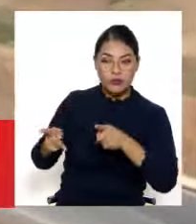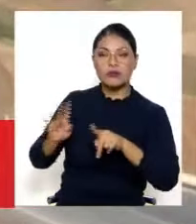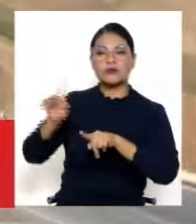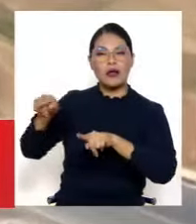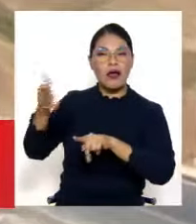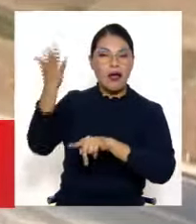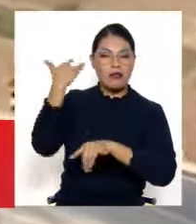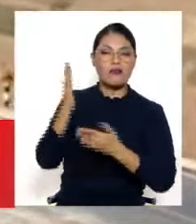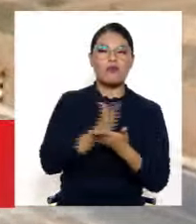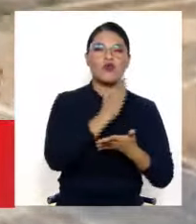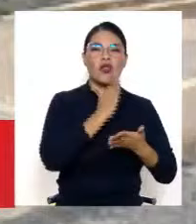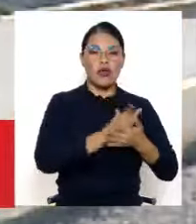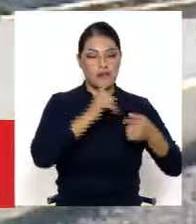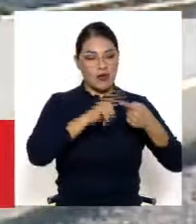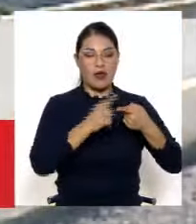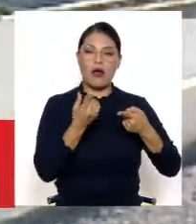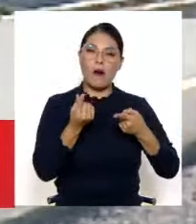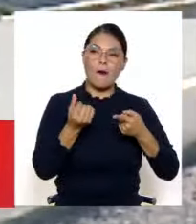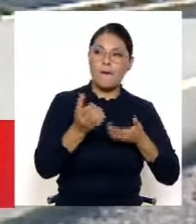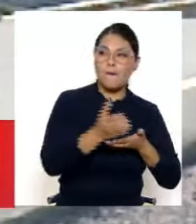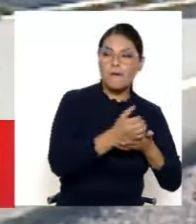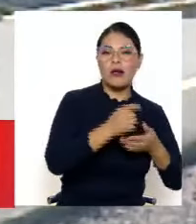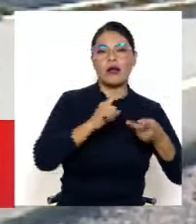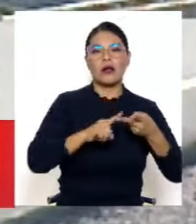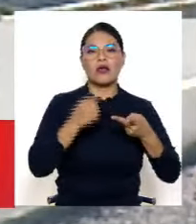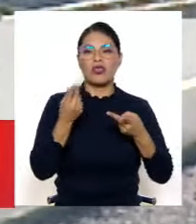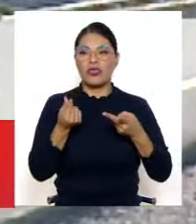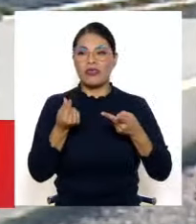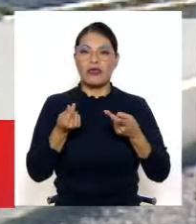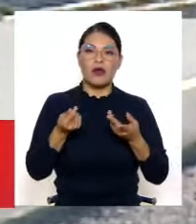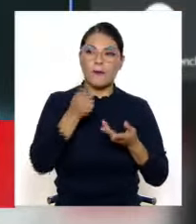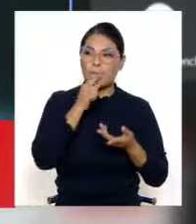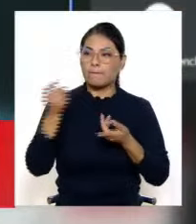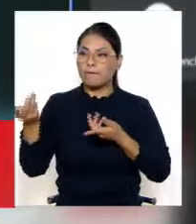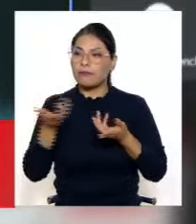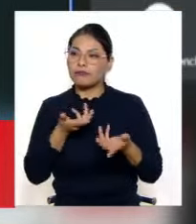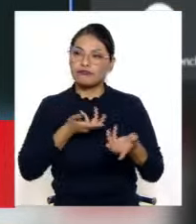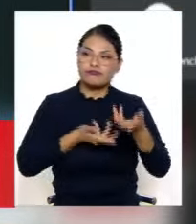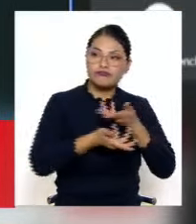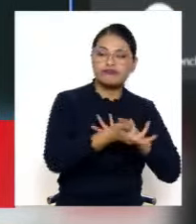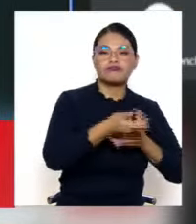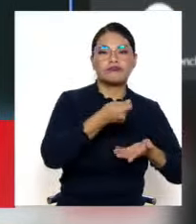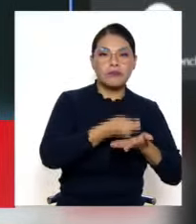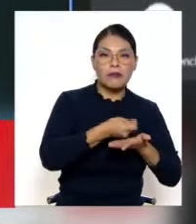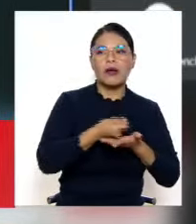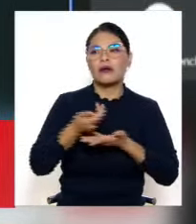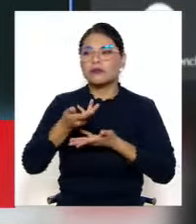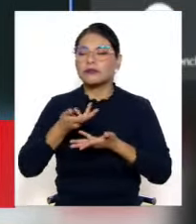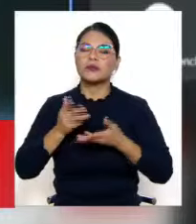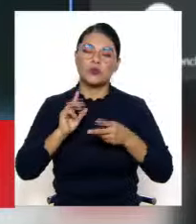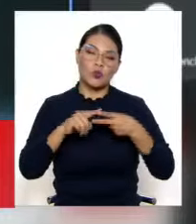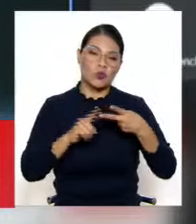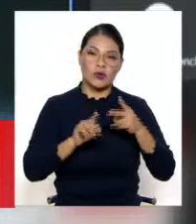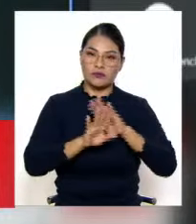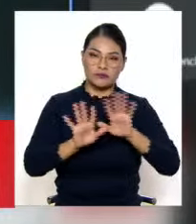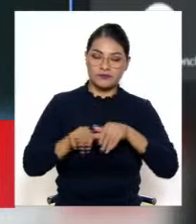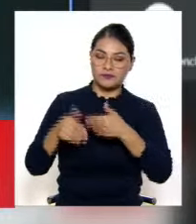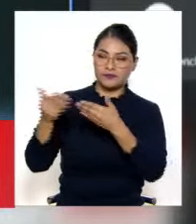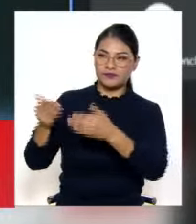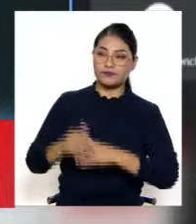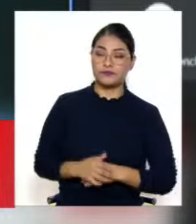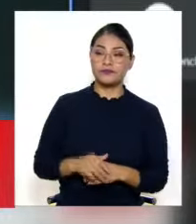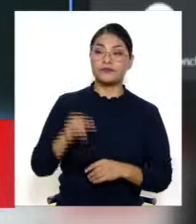delitos de colusión y lavado de activos en el caso interoceánica Sur visto mandato de